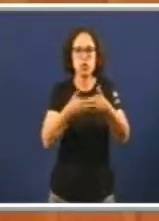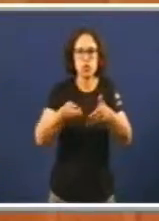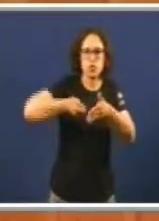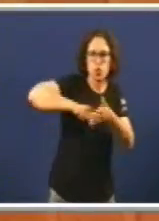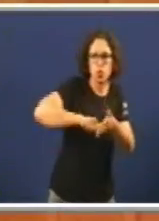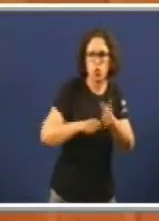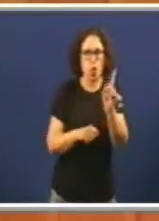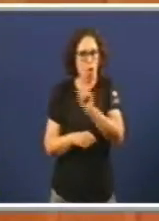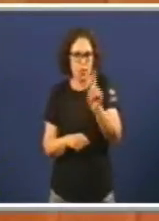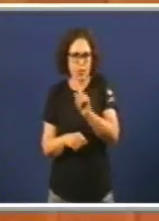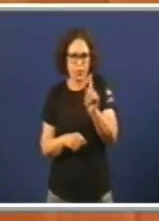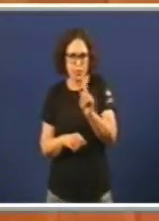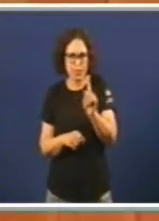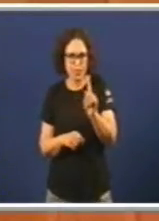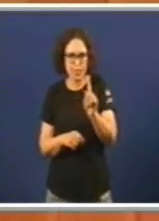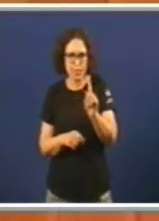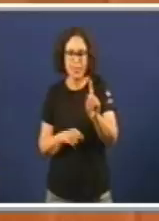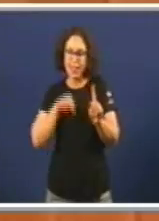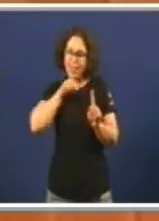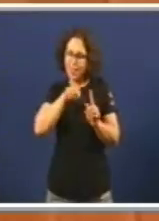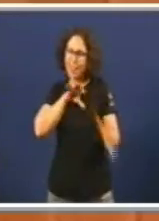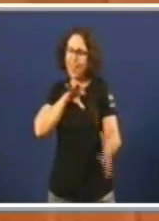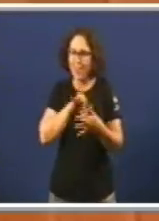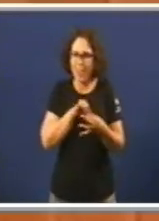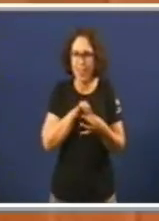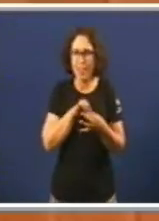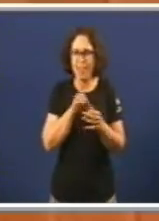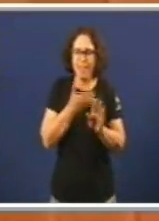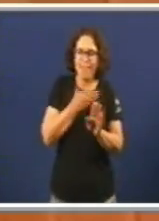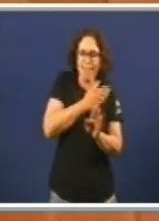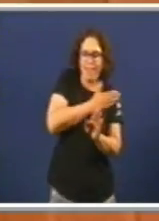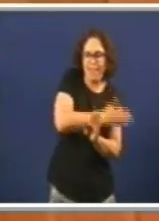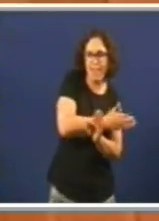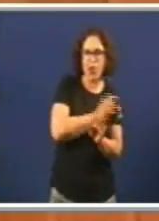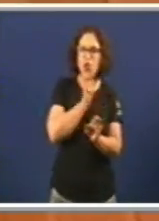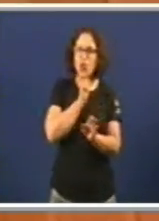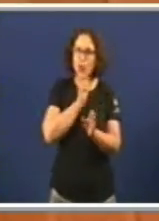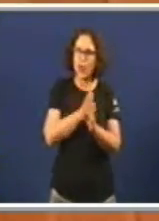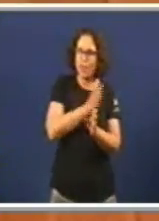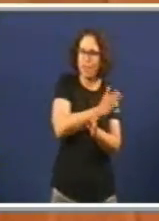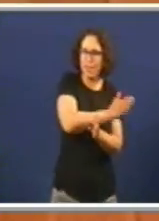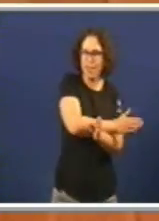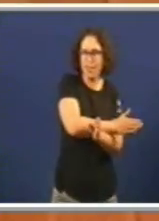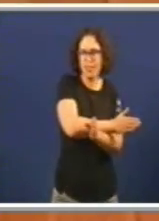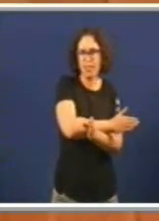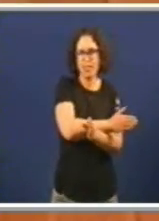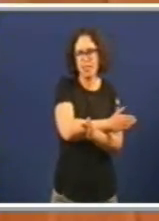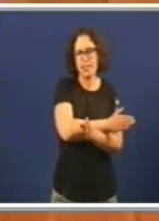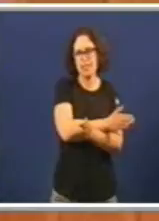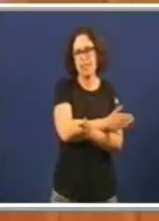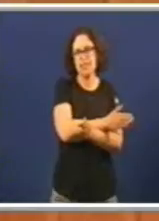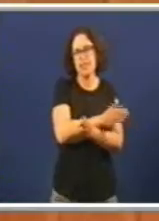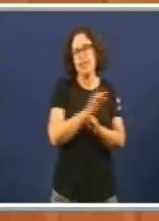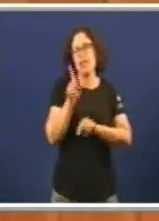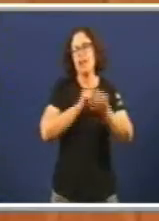3. Non. Hai que contextualizar no marco doutras decisións que adoptaron vostedes. Xa non vou estenderme